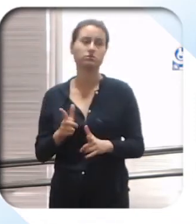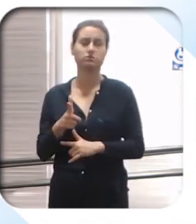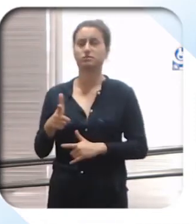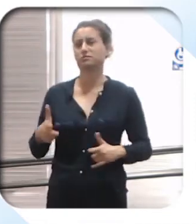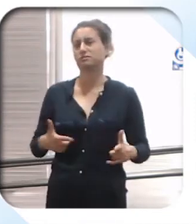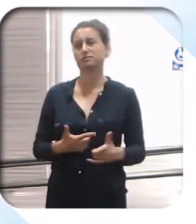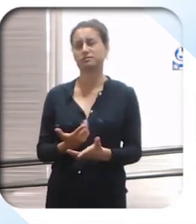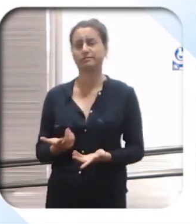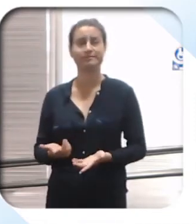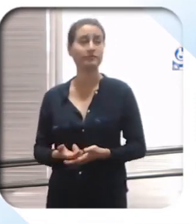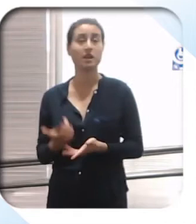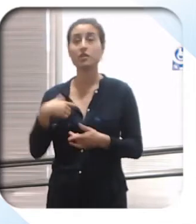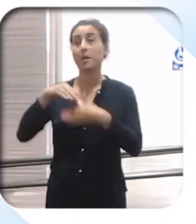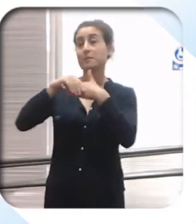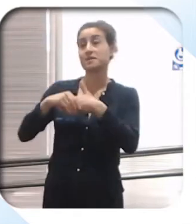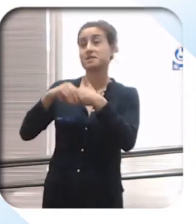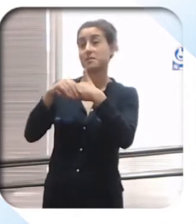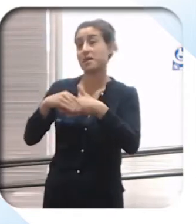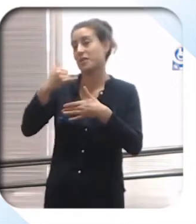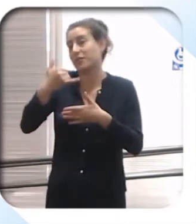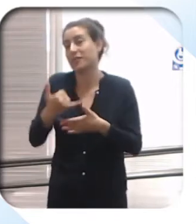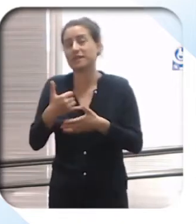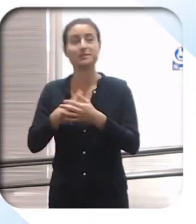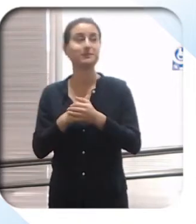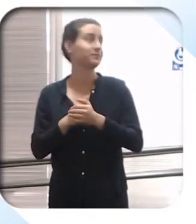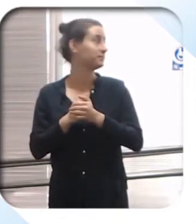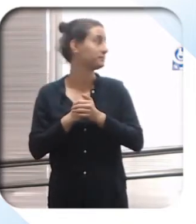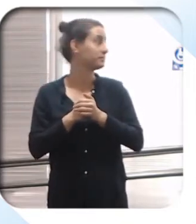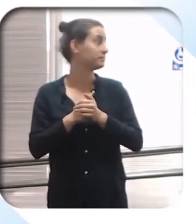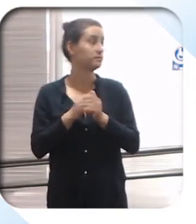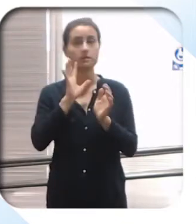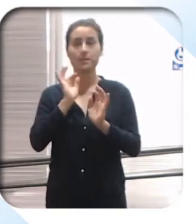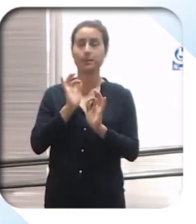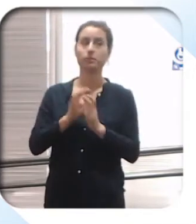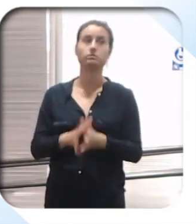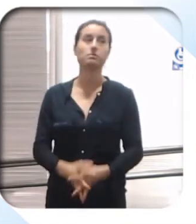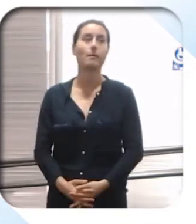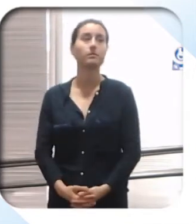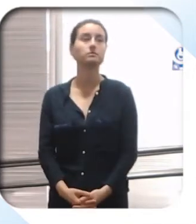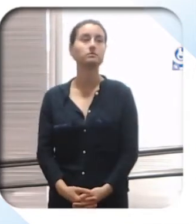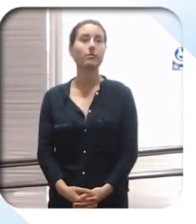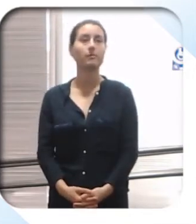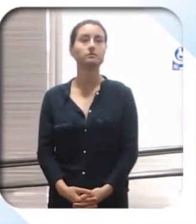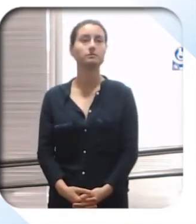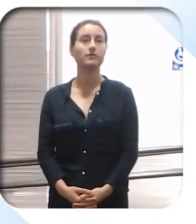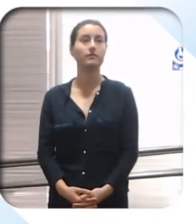Entonces, mis amigos tienen que tener, perdón,